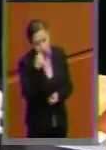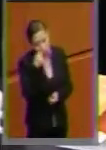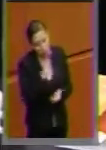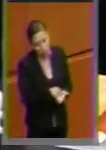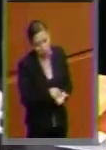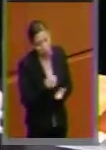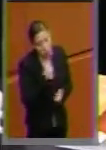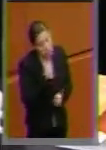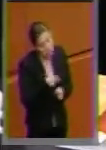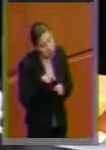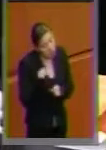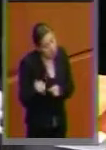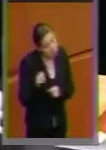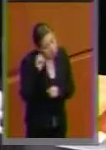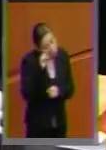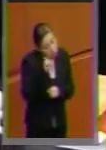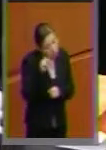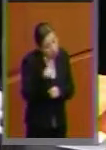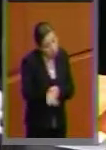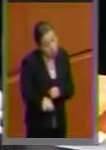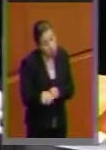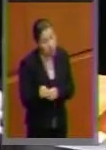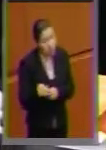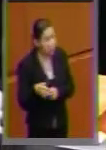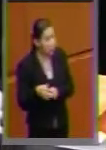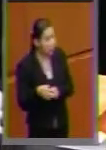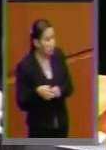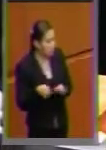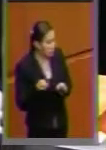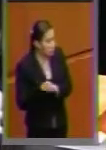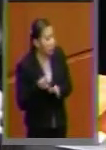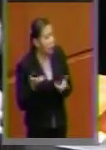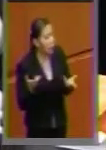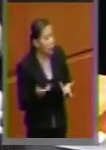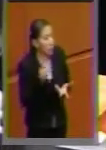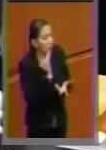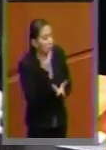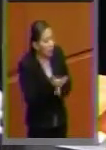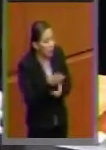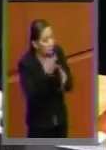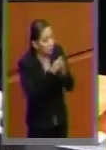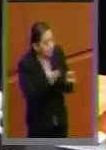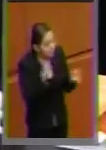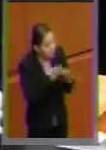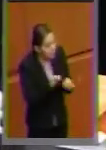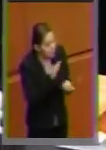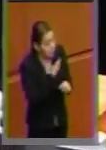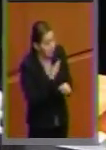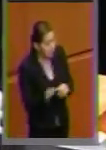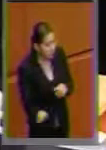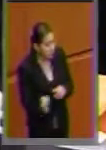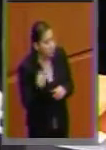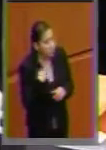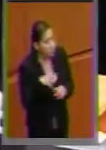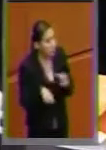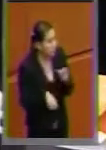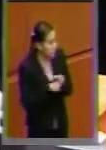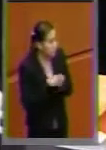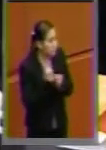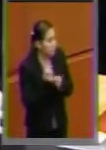lo particular que es importante que se haga una buena valoración si se pueden incrementar o no